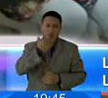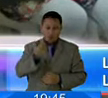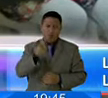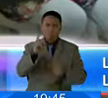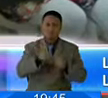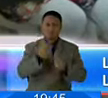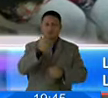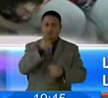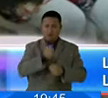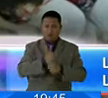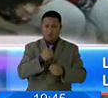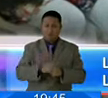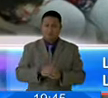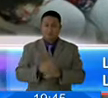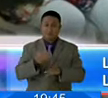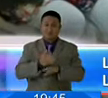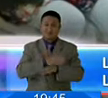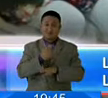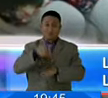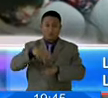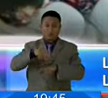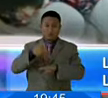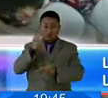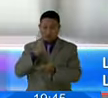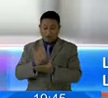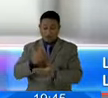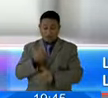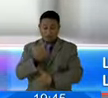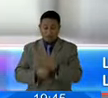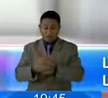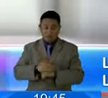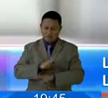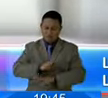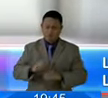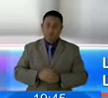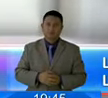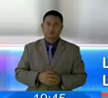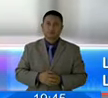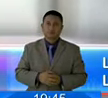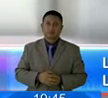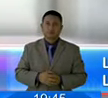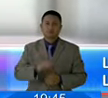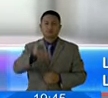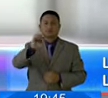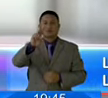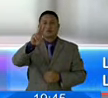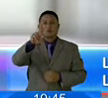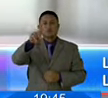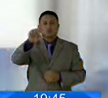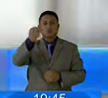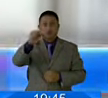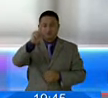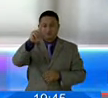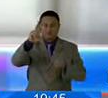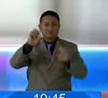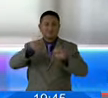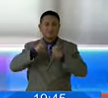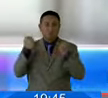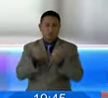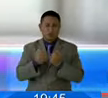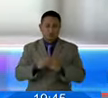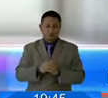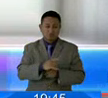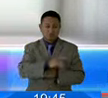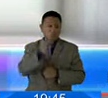trabajo antes de hacer un paro en su vida profesional para tener hijos. Esta es una congelación de óvulos por motivo social, en el